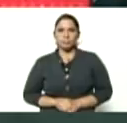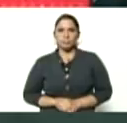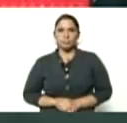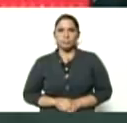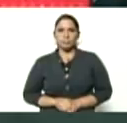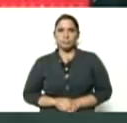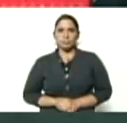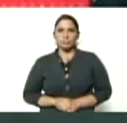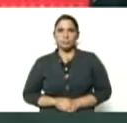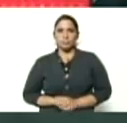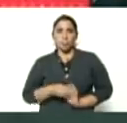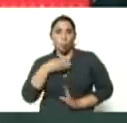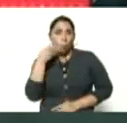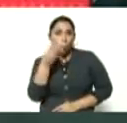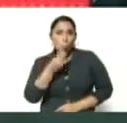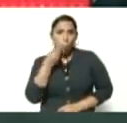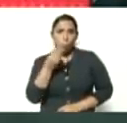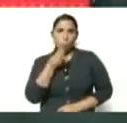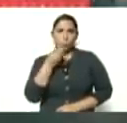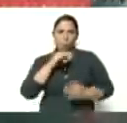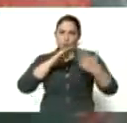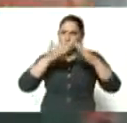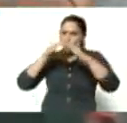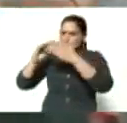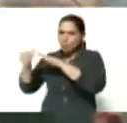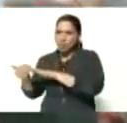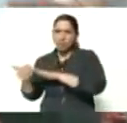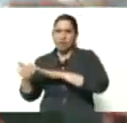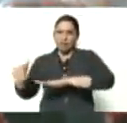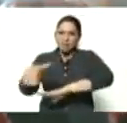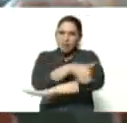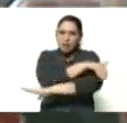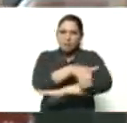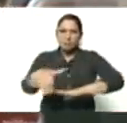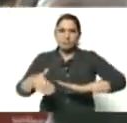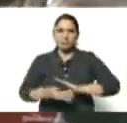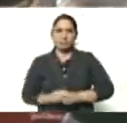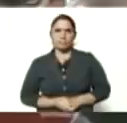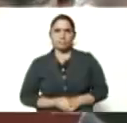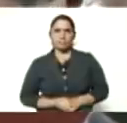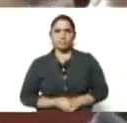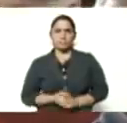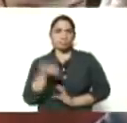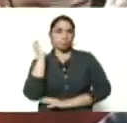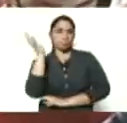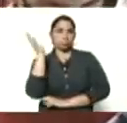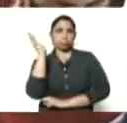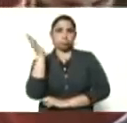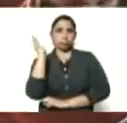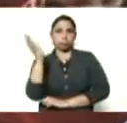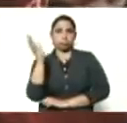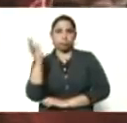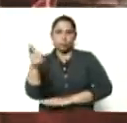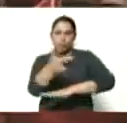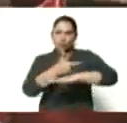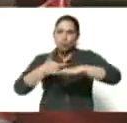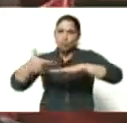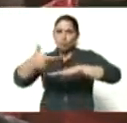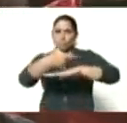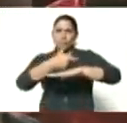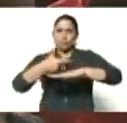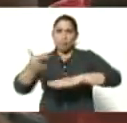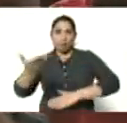los menos jovencitos, desde la comunidad, desde la calle, desde el parlamento, desde las gobernaciones, desde